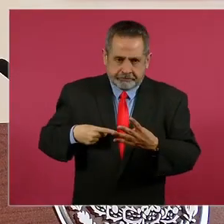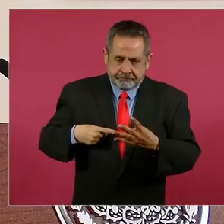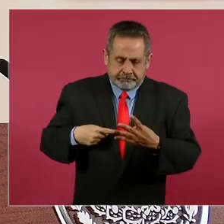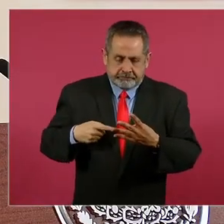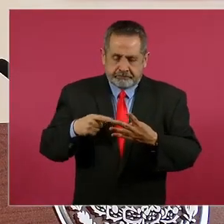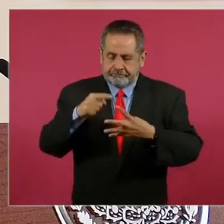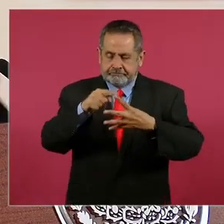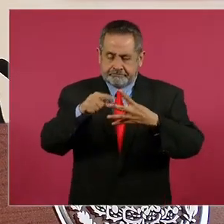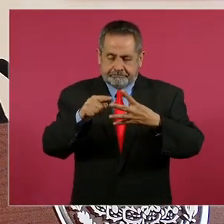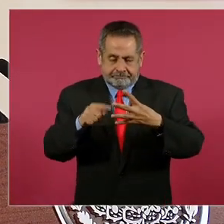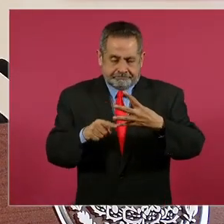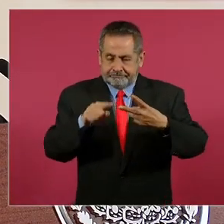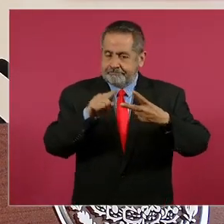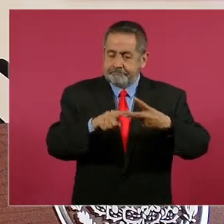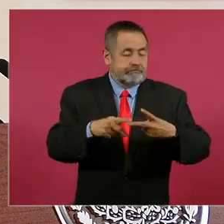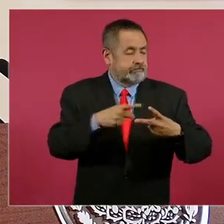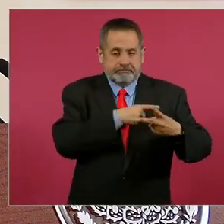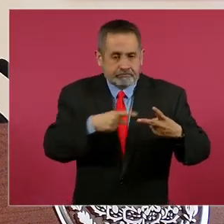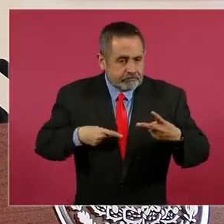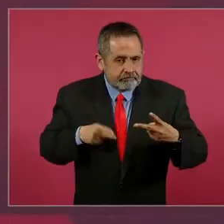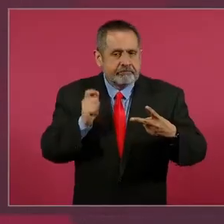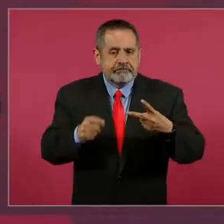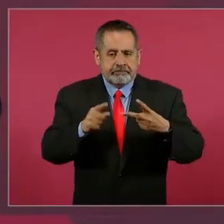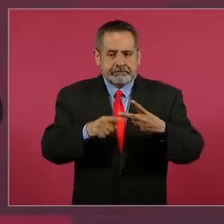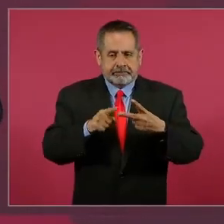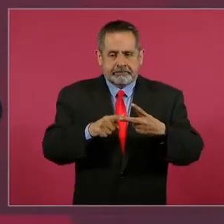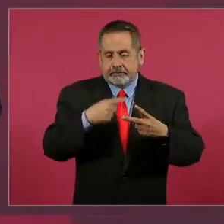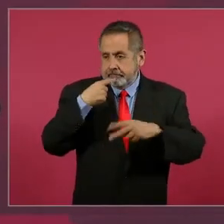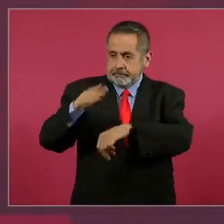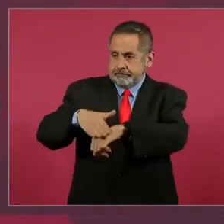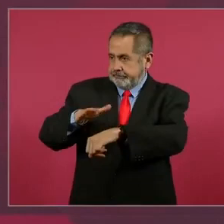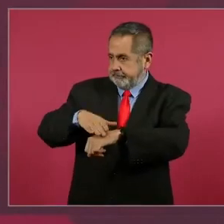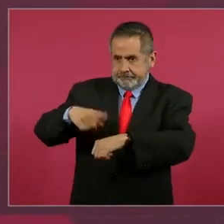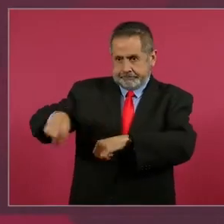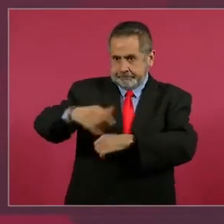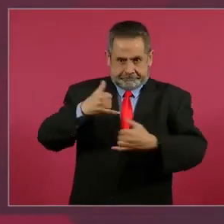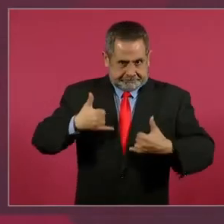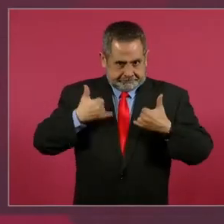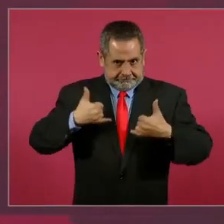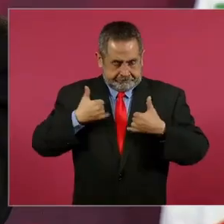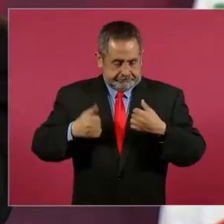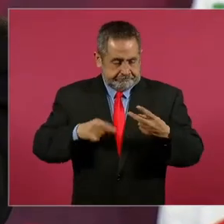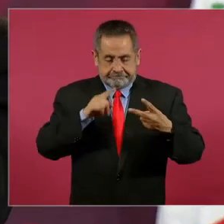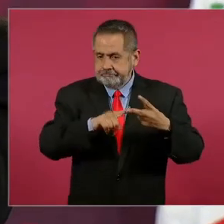y una de esas cosas que no deben de hacerse, y esto es para los jóvenes,